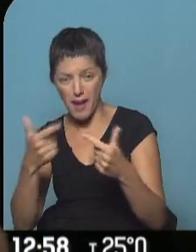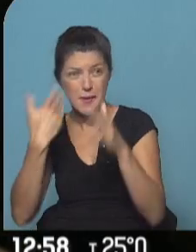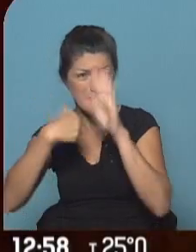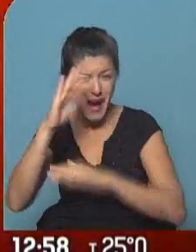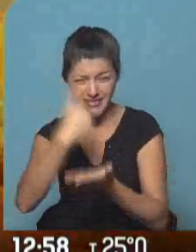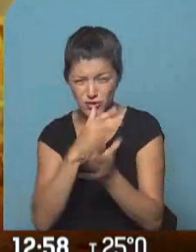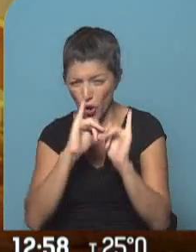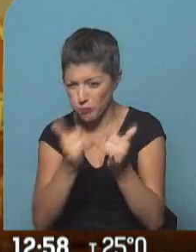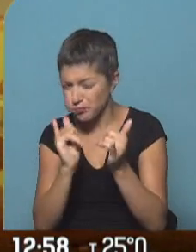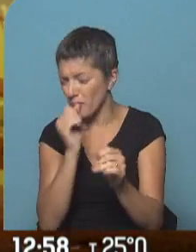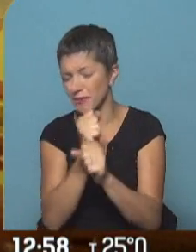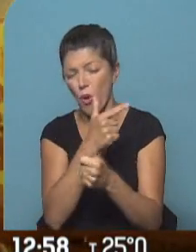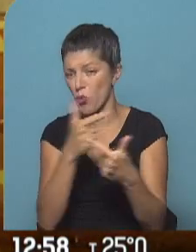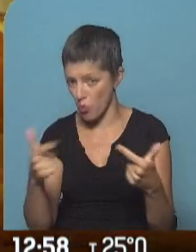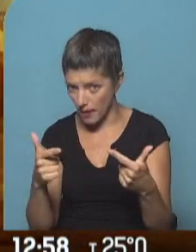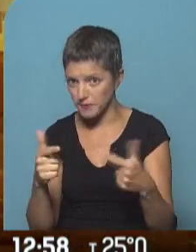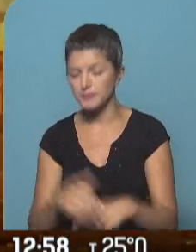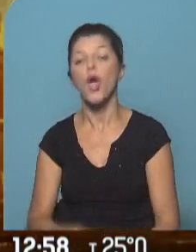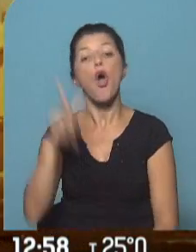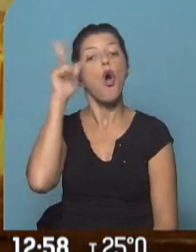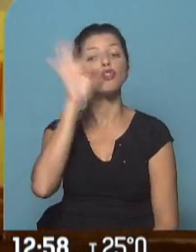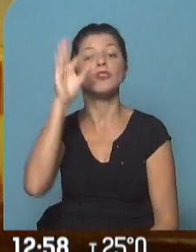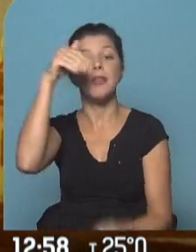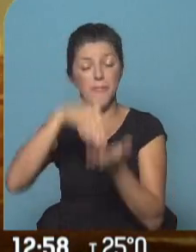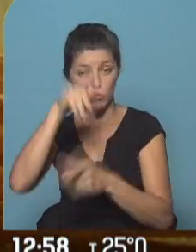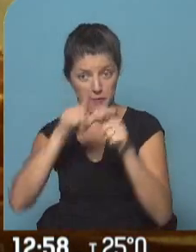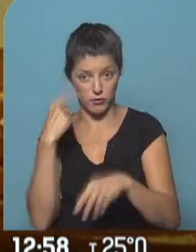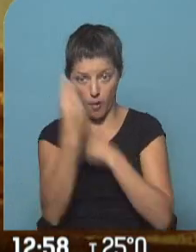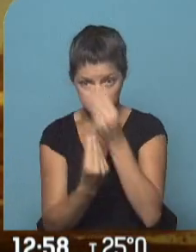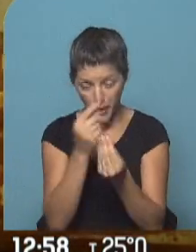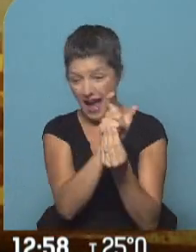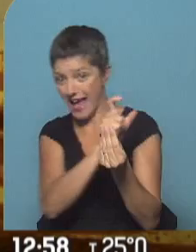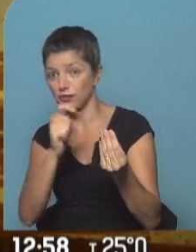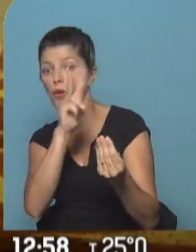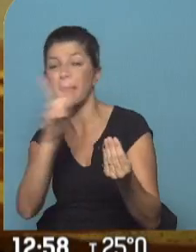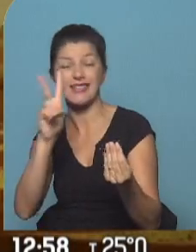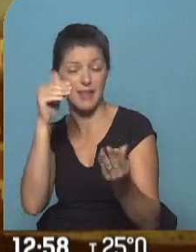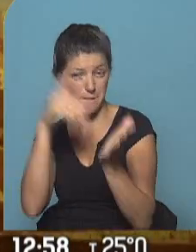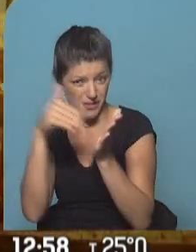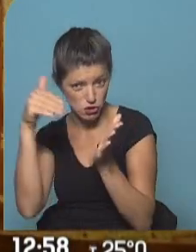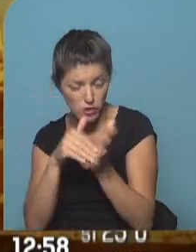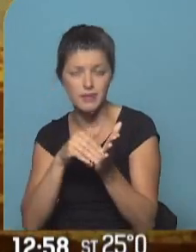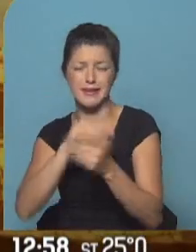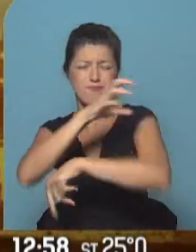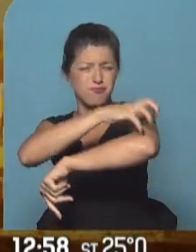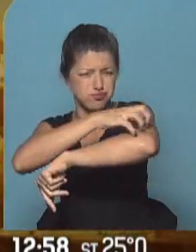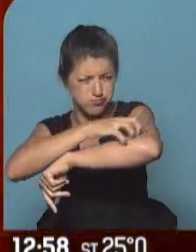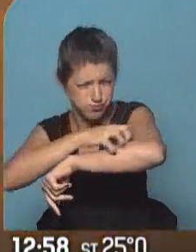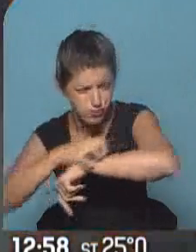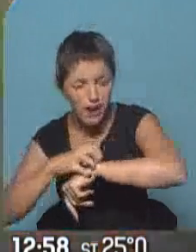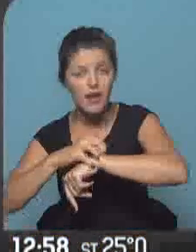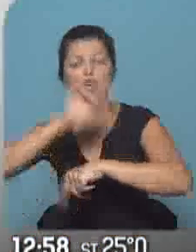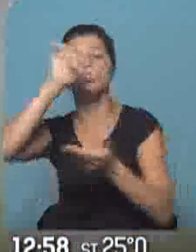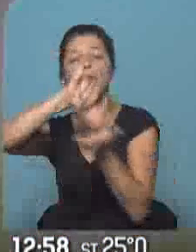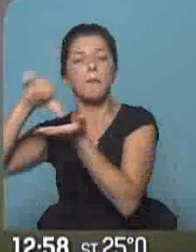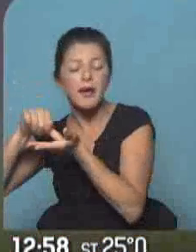jóvenes, mantiene a más de 20 de sus 80 millones de habitantes debajo de la línea de pobreza y recibe escasas inversiones extranjeras.